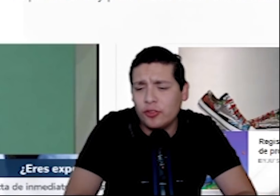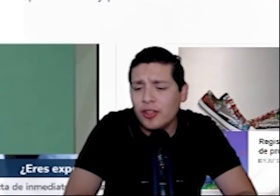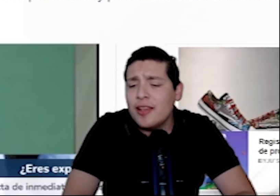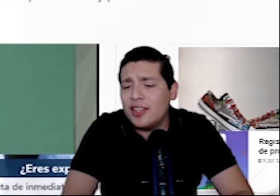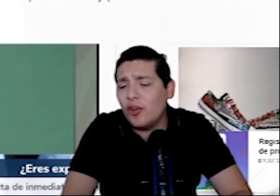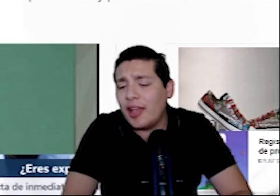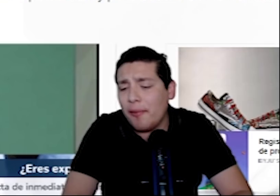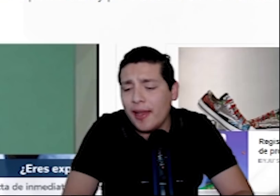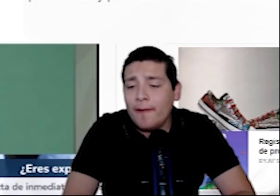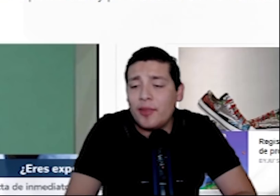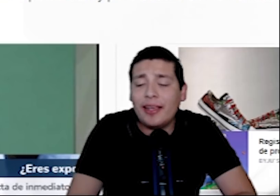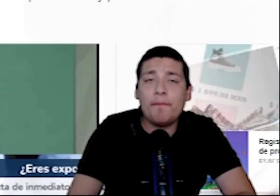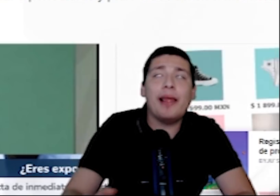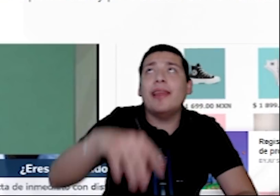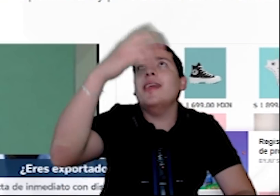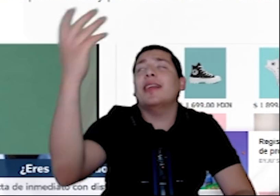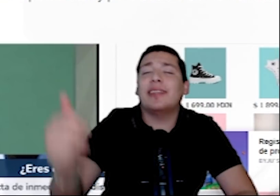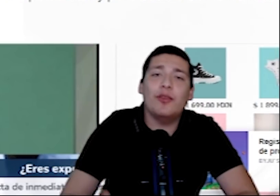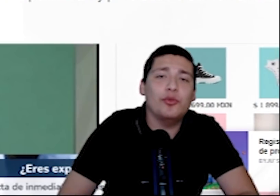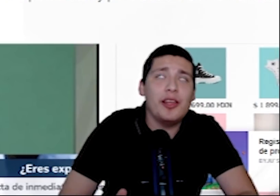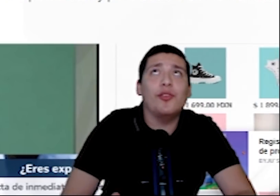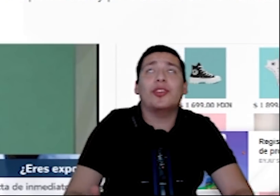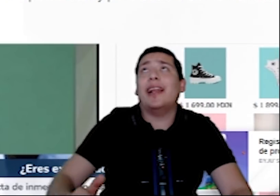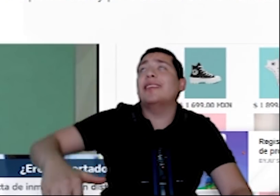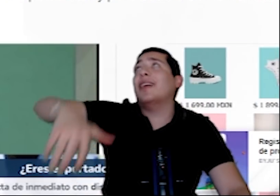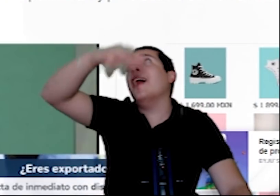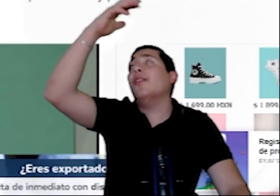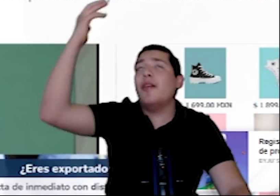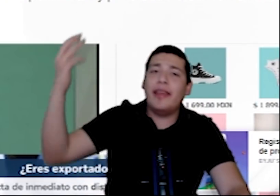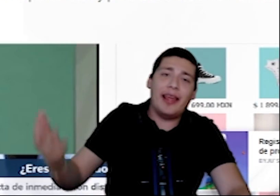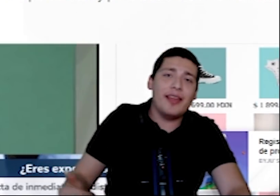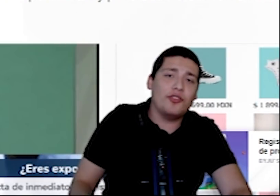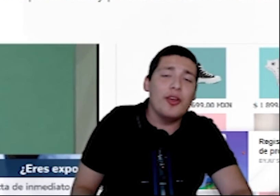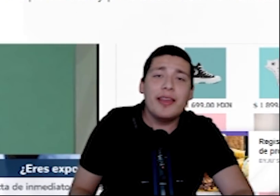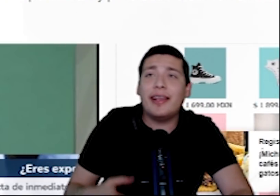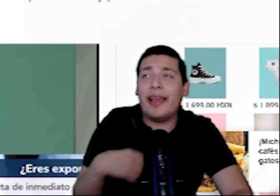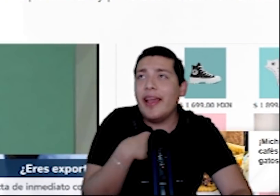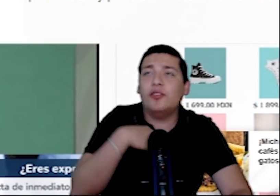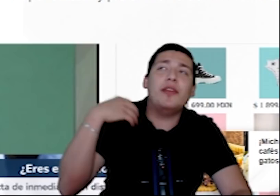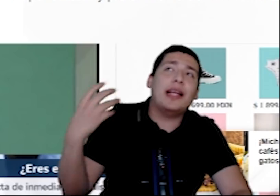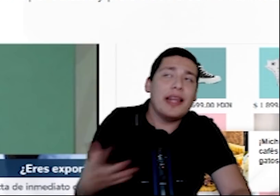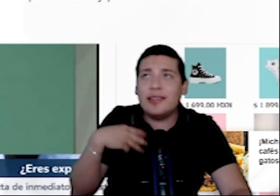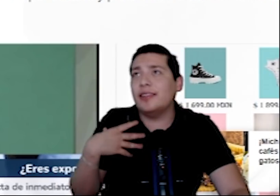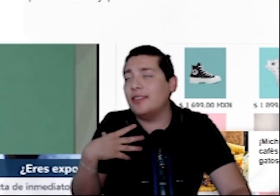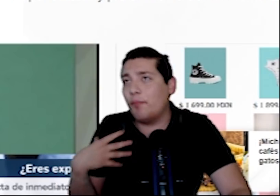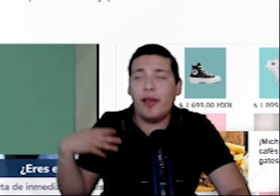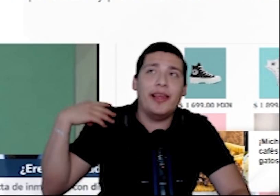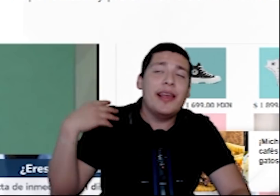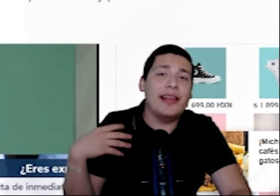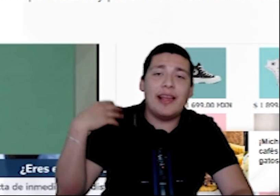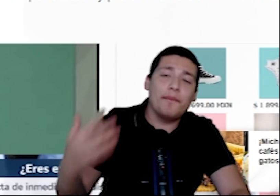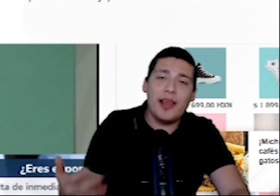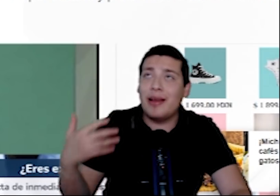y Furiosos, sino que habla de que peligra a Estados Unidos. Que el Estado de Derechos, que y que es una crisis que se